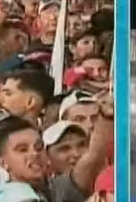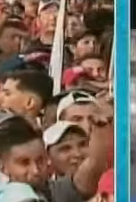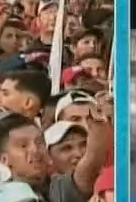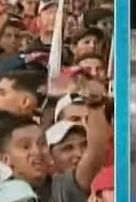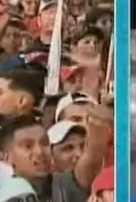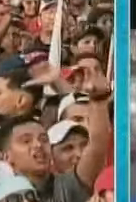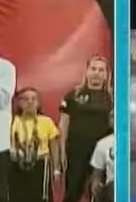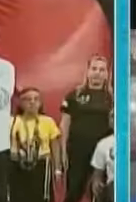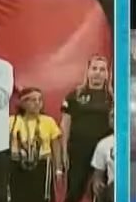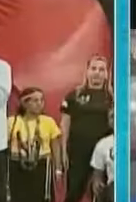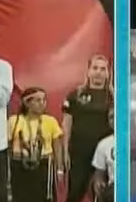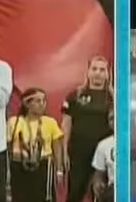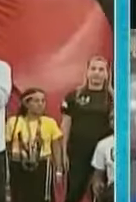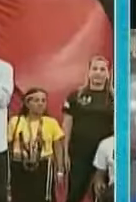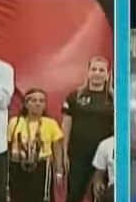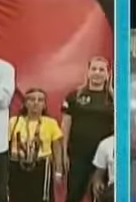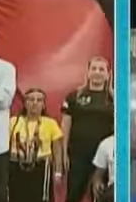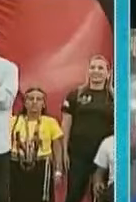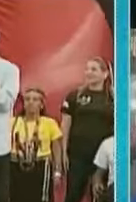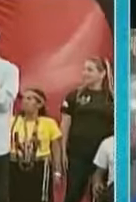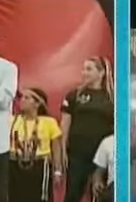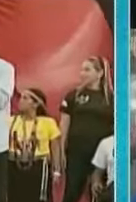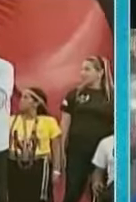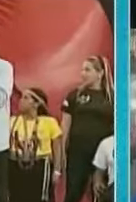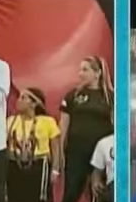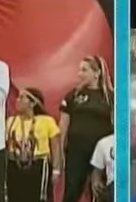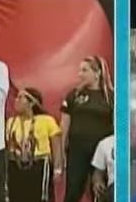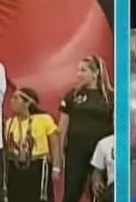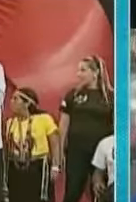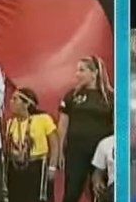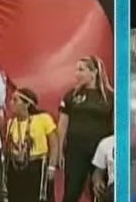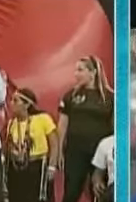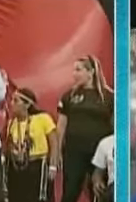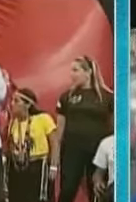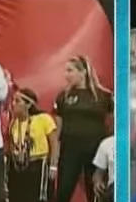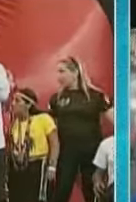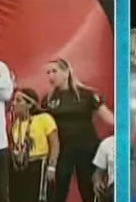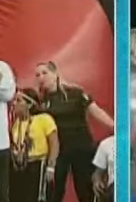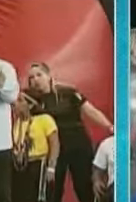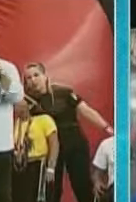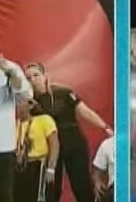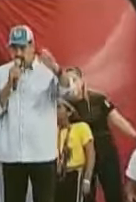¡Cañandonga! ¡Pura cañandonga!